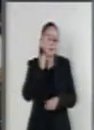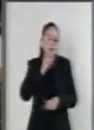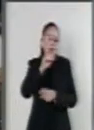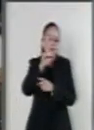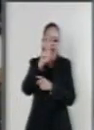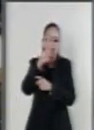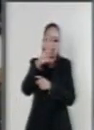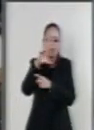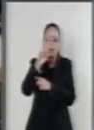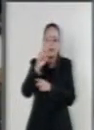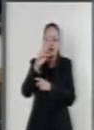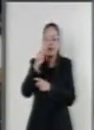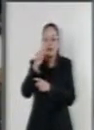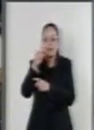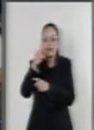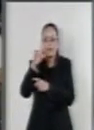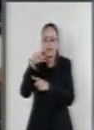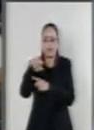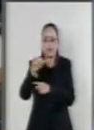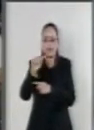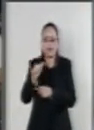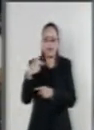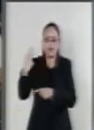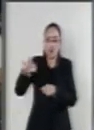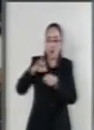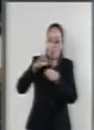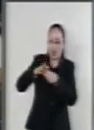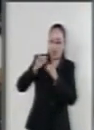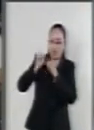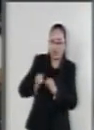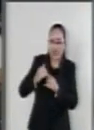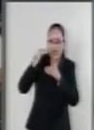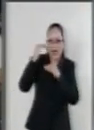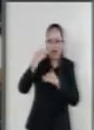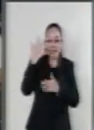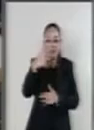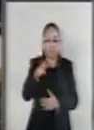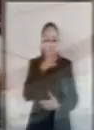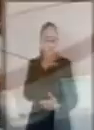Dolores Padierna Luna para presentar su voto particular hasta por 10 minutos.